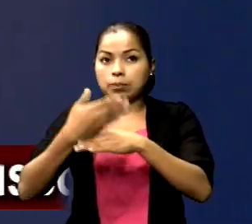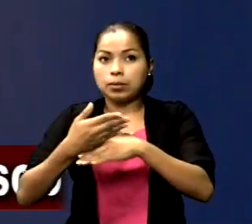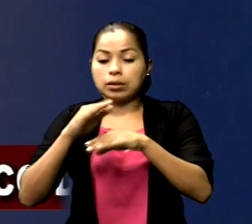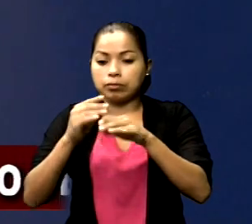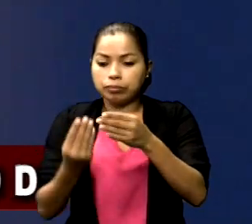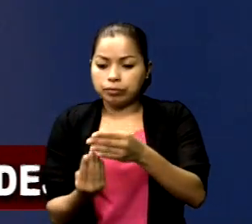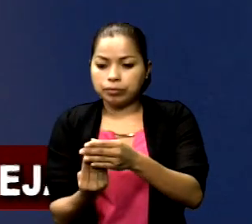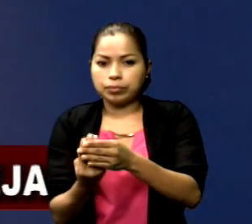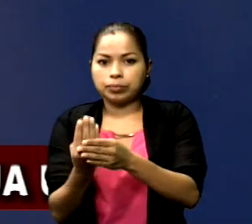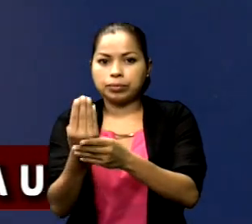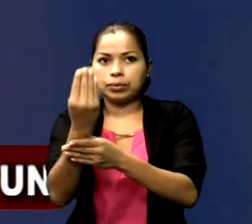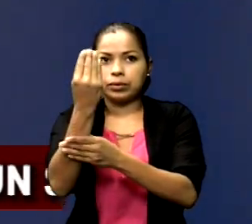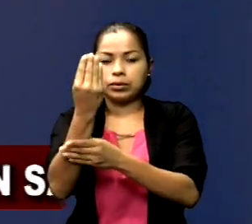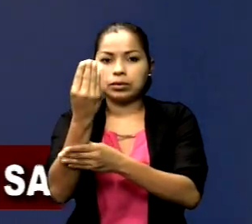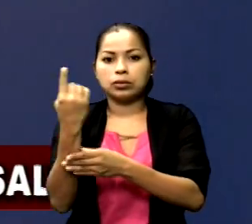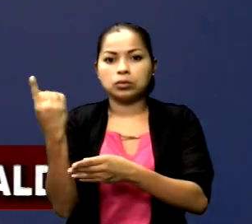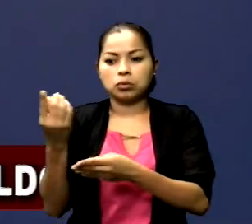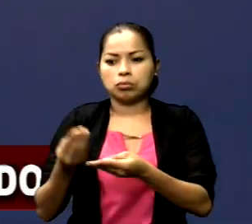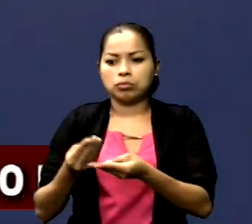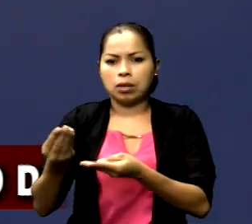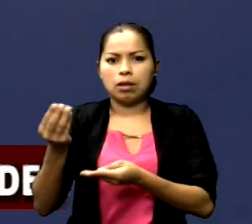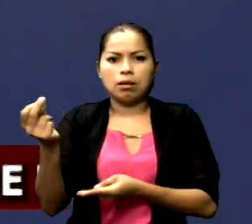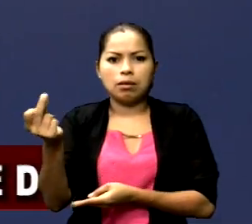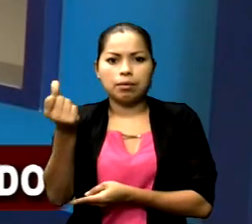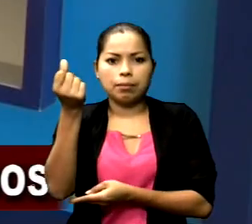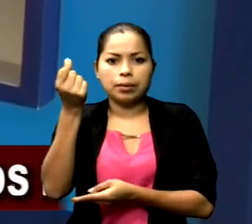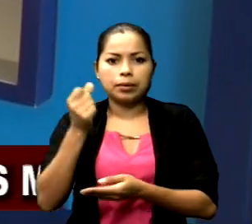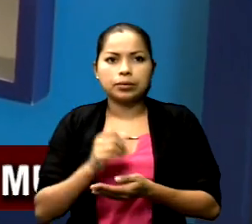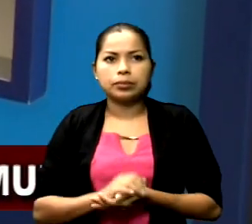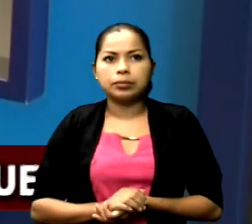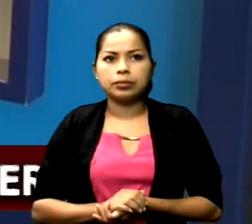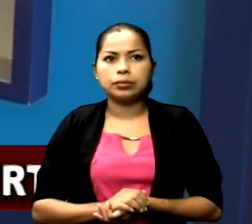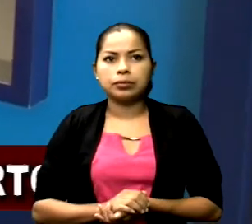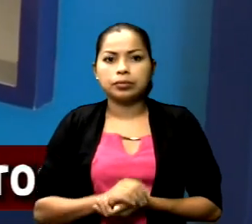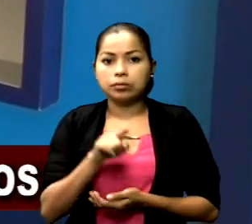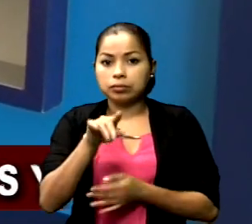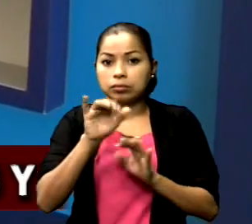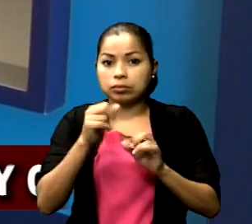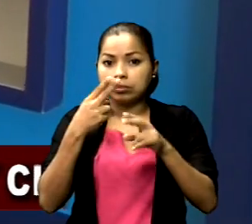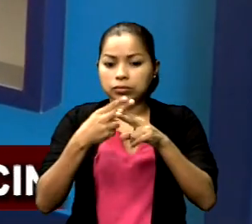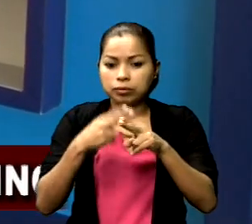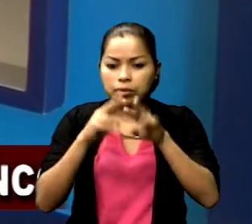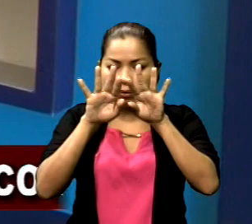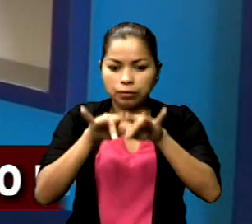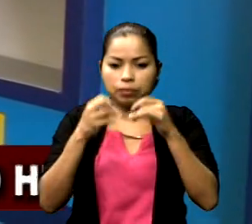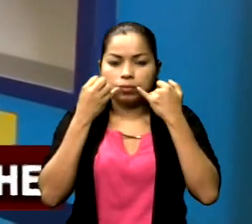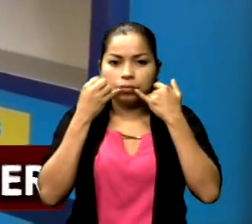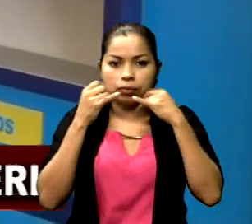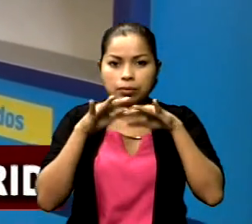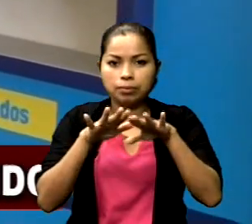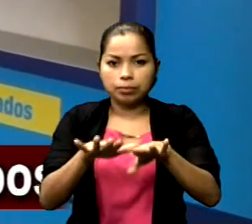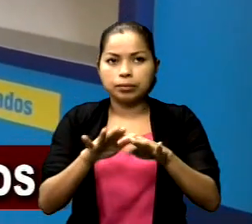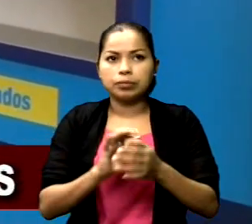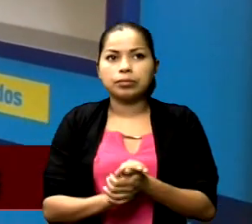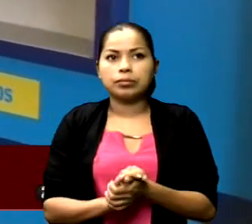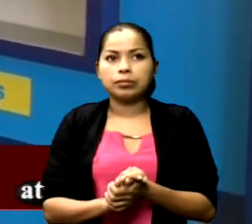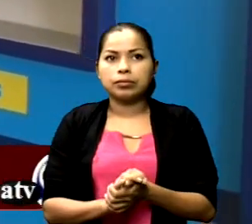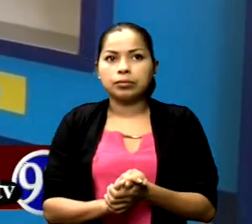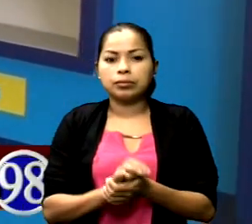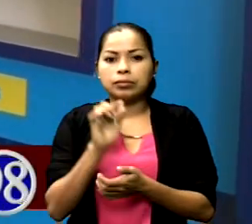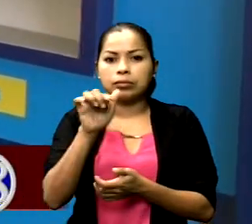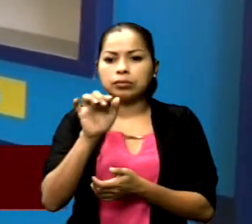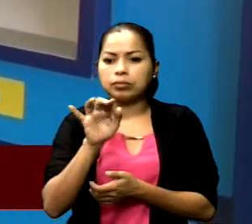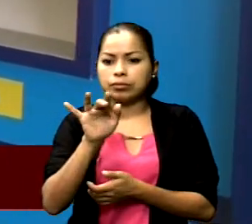el documento y la máquina se lo entrega inmediatamente. Ya está registrado, ya aparecen todos tus datos en la pantalla. Y si le das